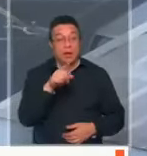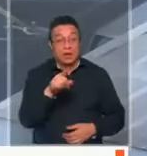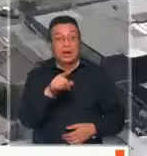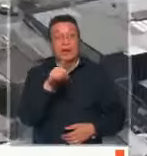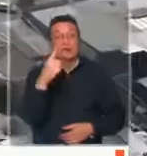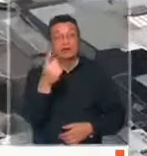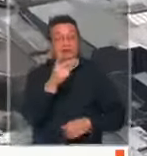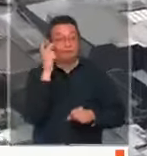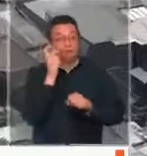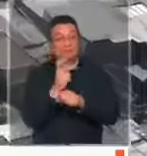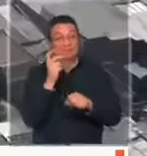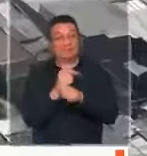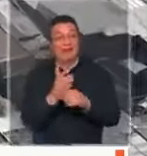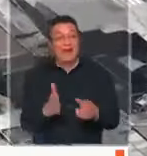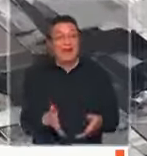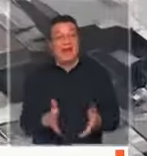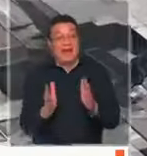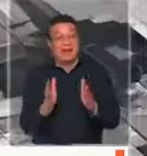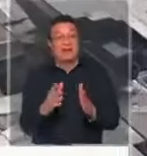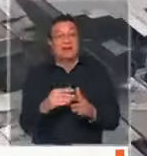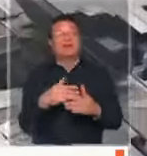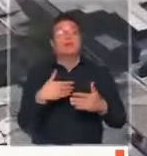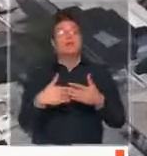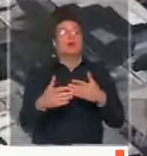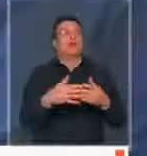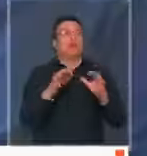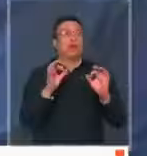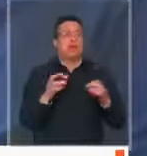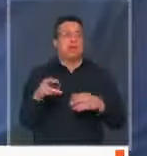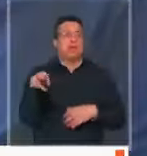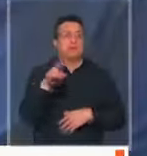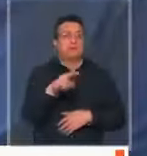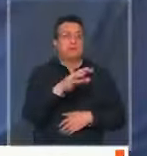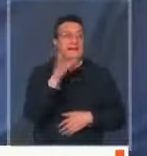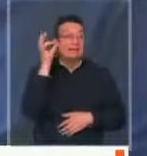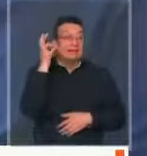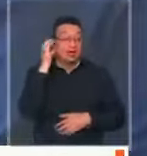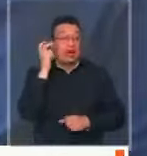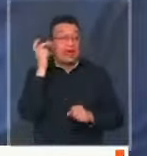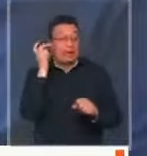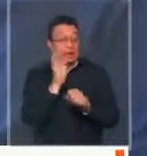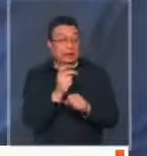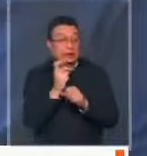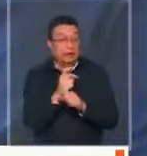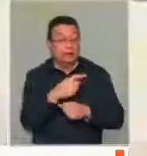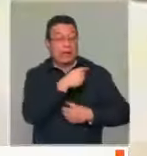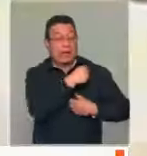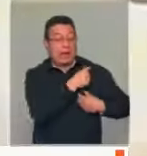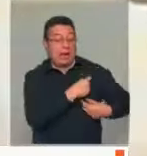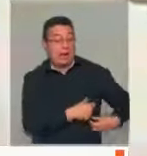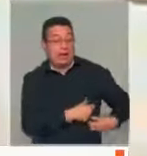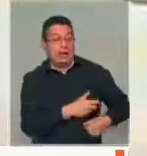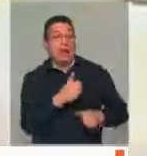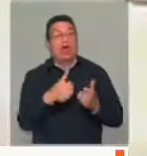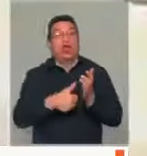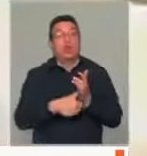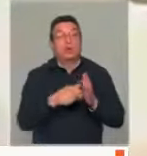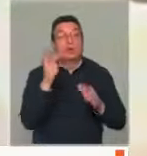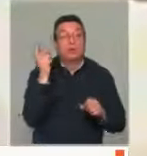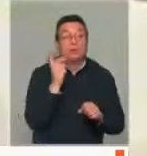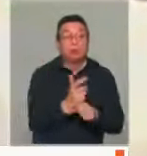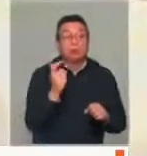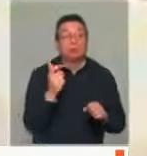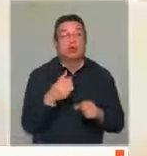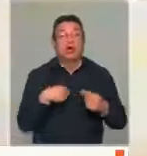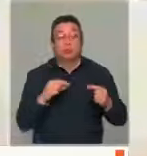los asaltos callejeros ya se normalizaron. Las señoras les quitan las carteras, le quitan los documentos, le quitan lo